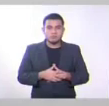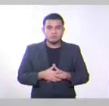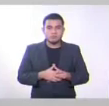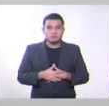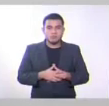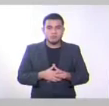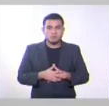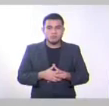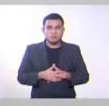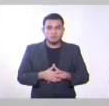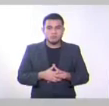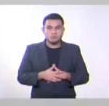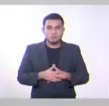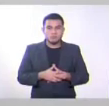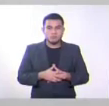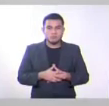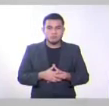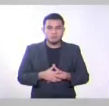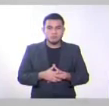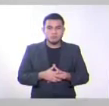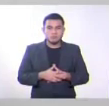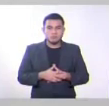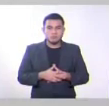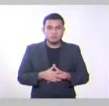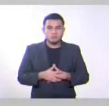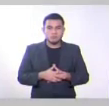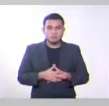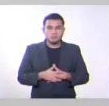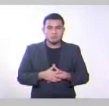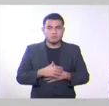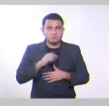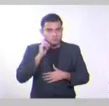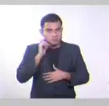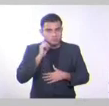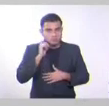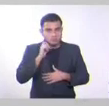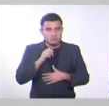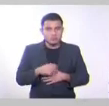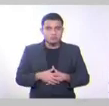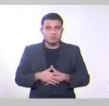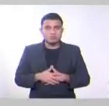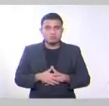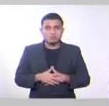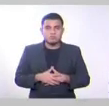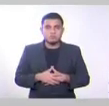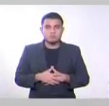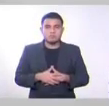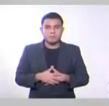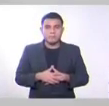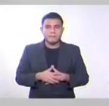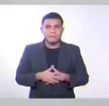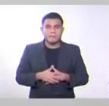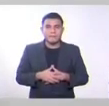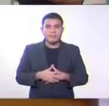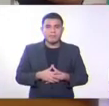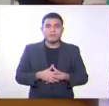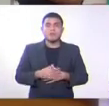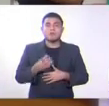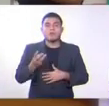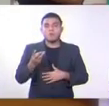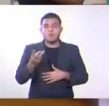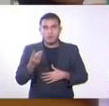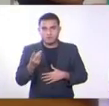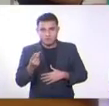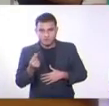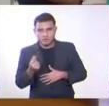X sub 2 menos X sub 1. Ujú. Y ahora, ¿cuánto vale